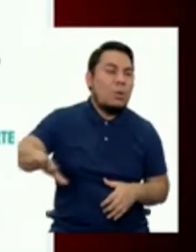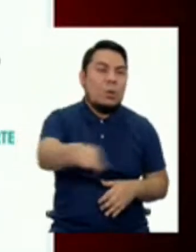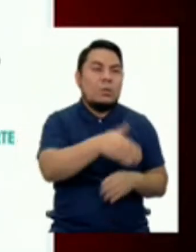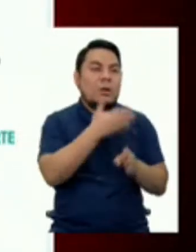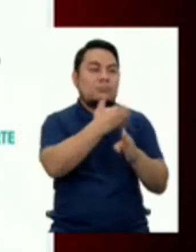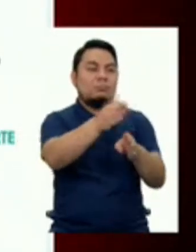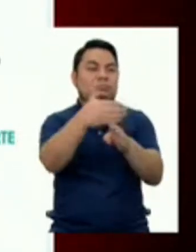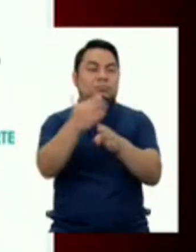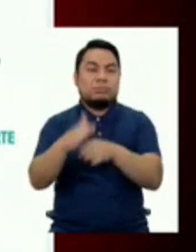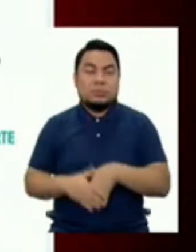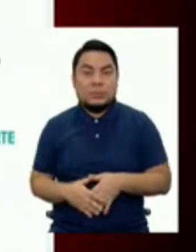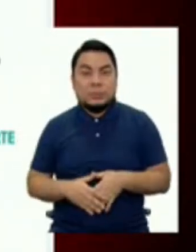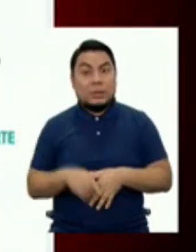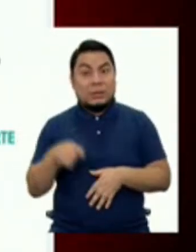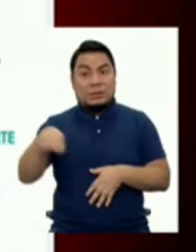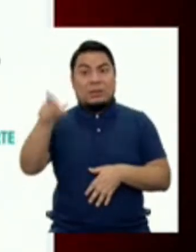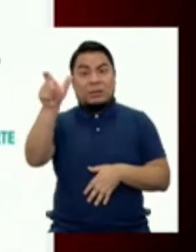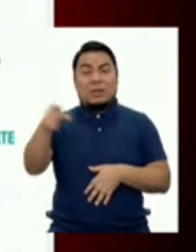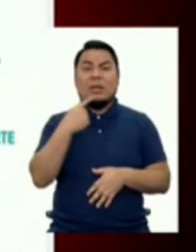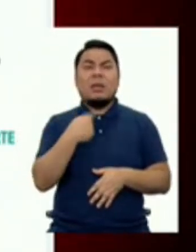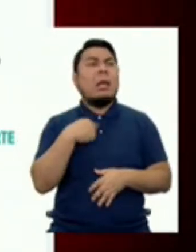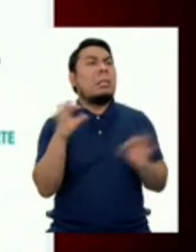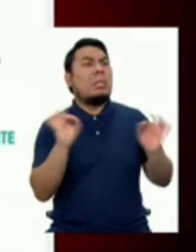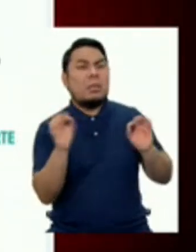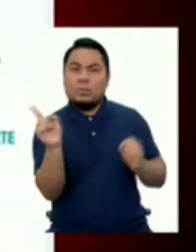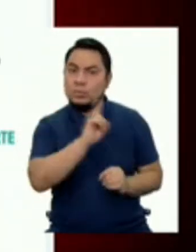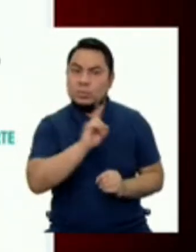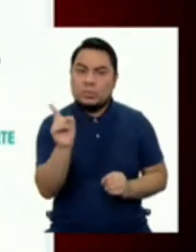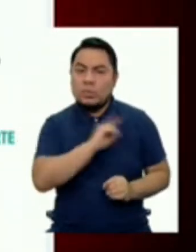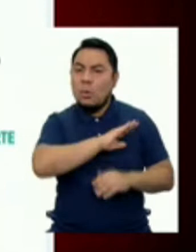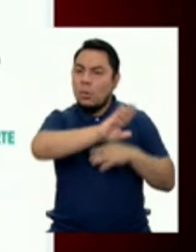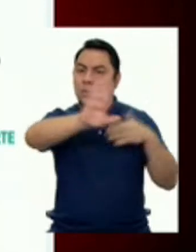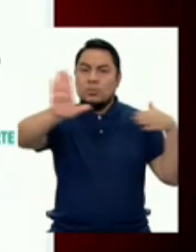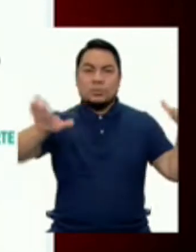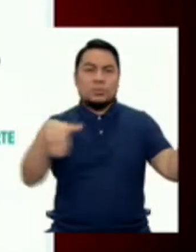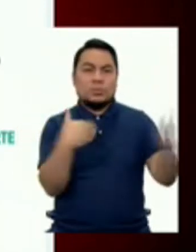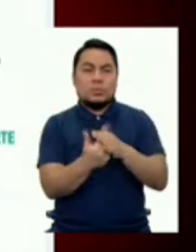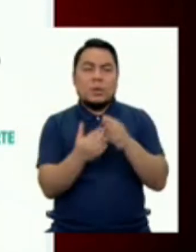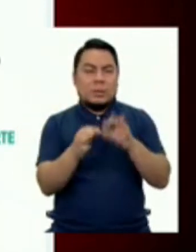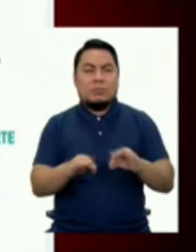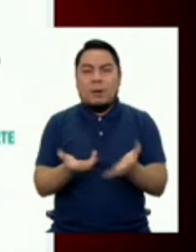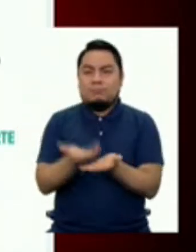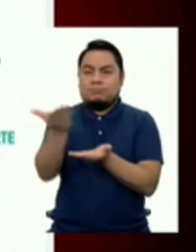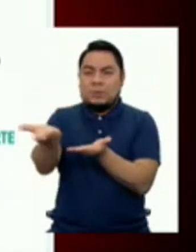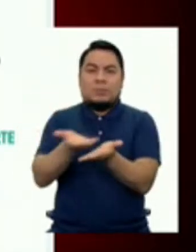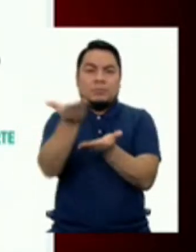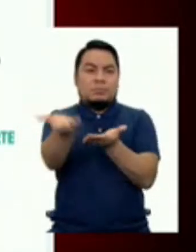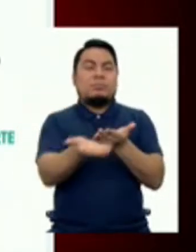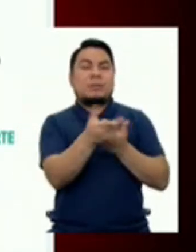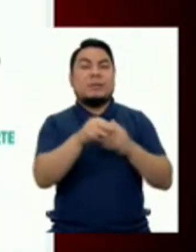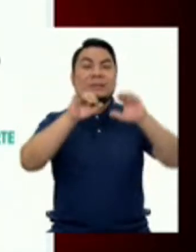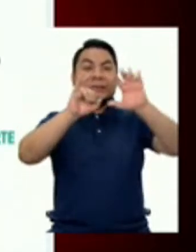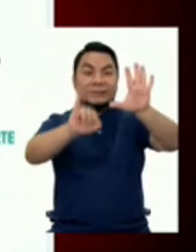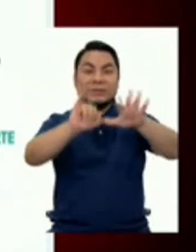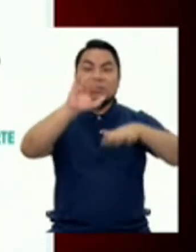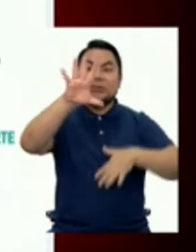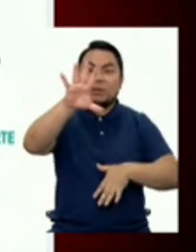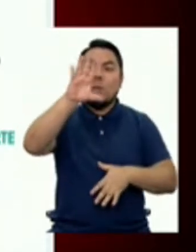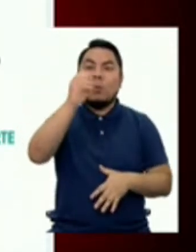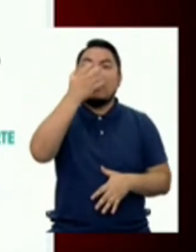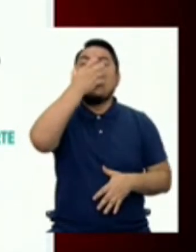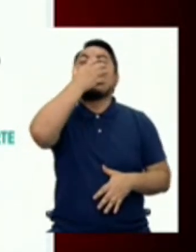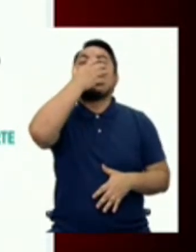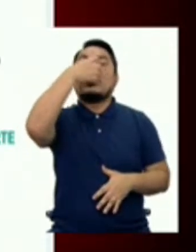haber una región del país que no reciba un número importante de estos 650